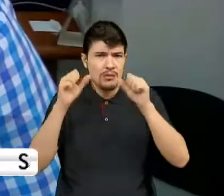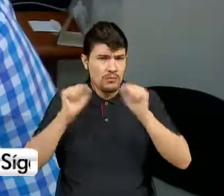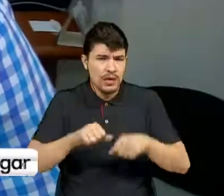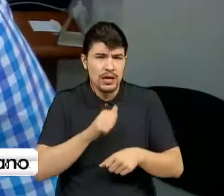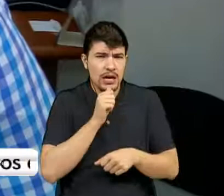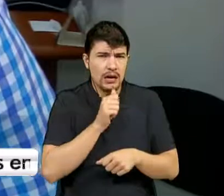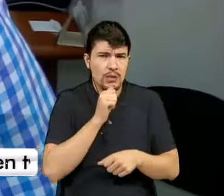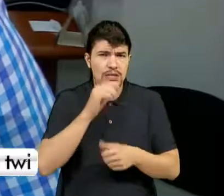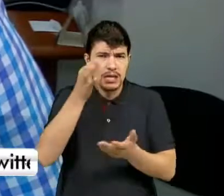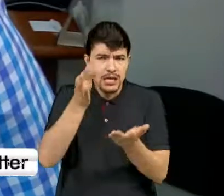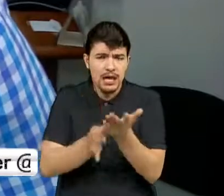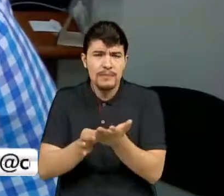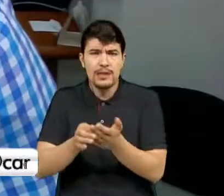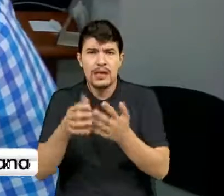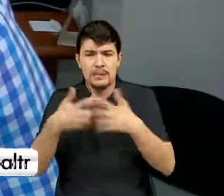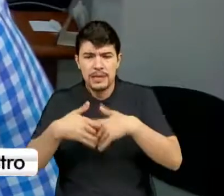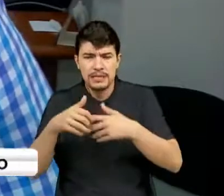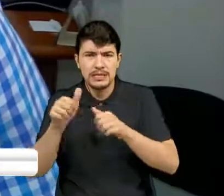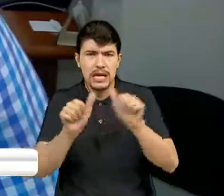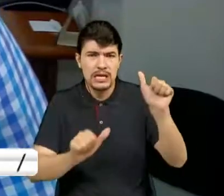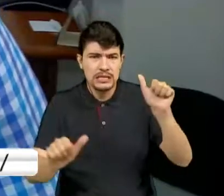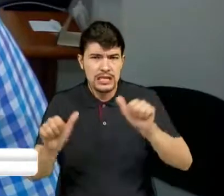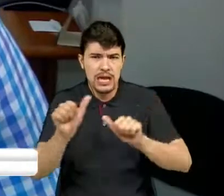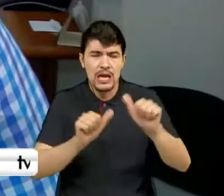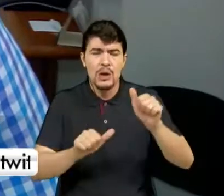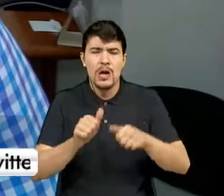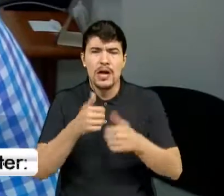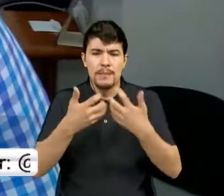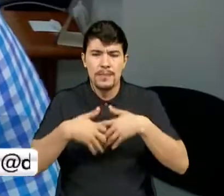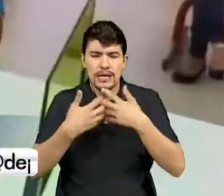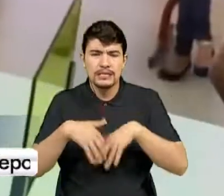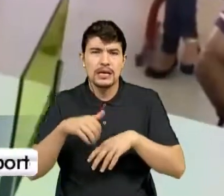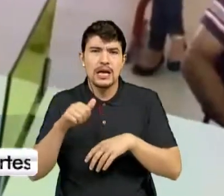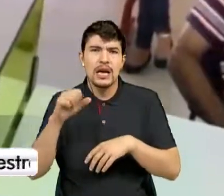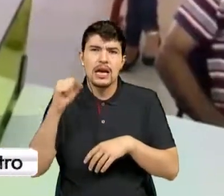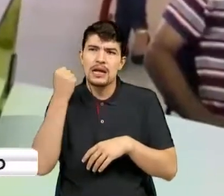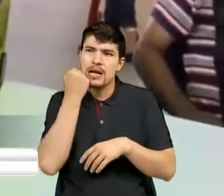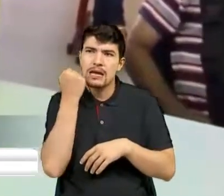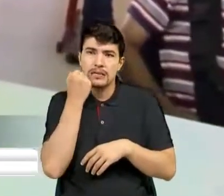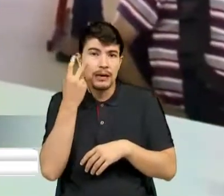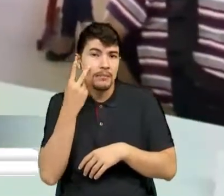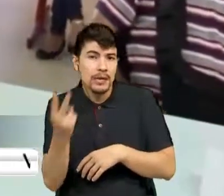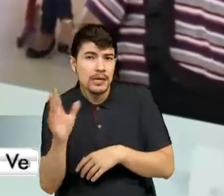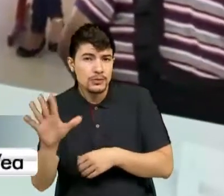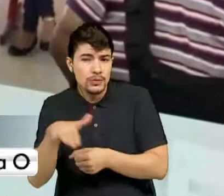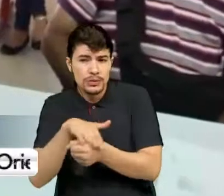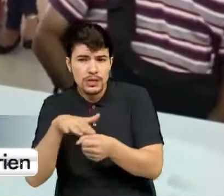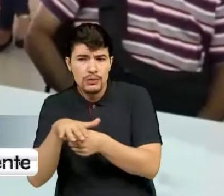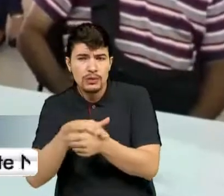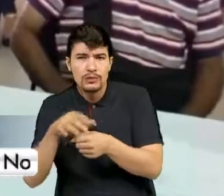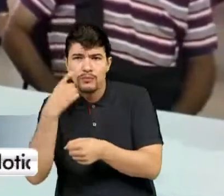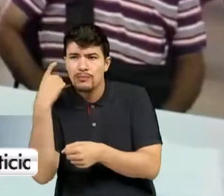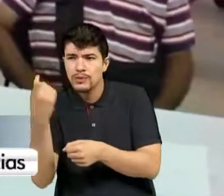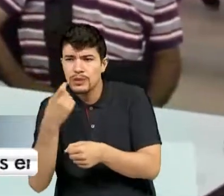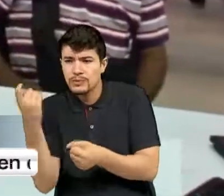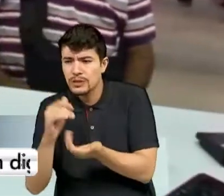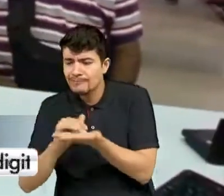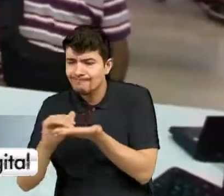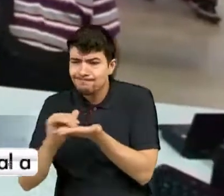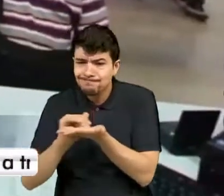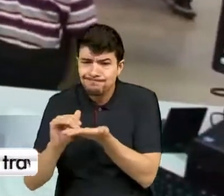las empresas de aseo, las empresas de gases, es mirar esta situación y buscar un mecanismo cómo se